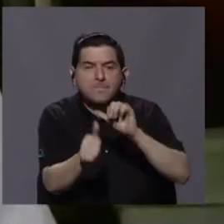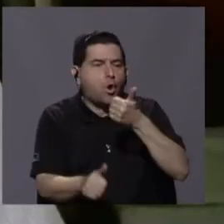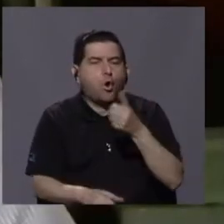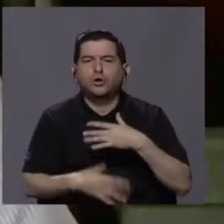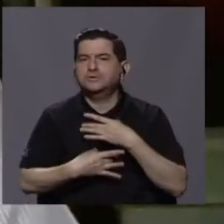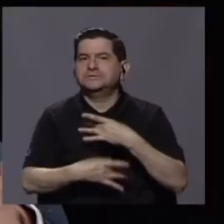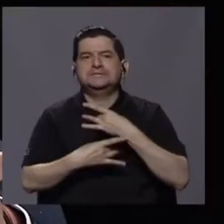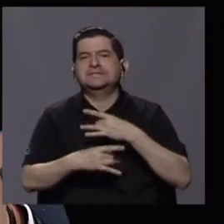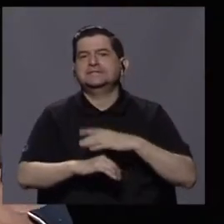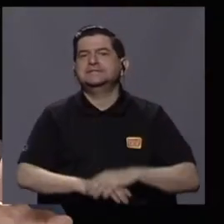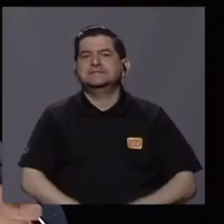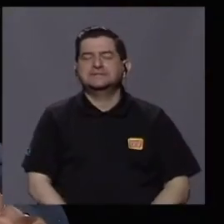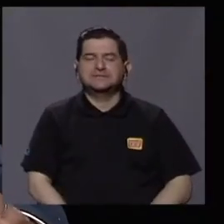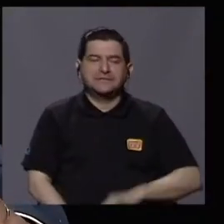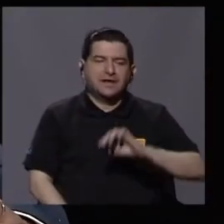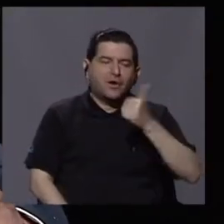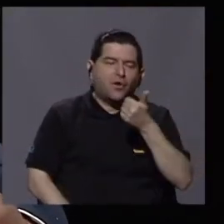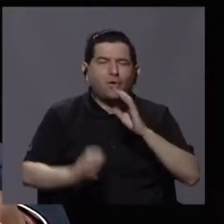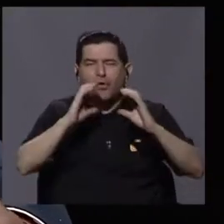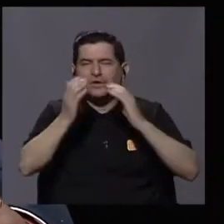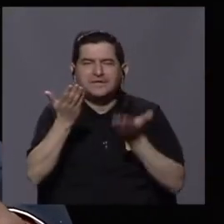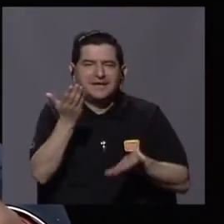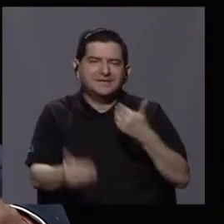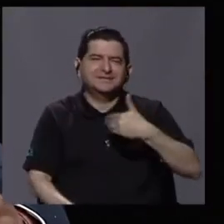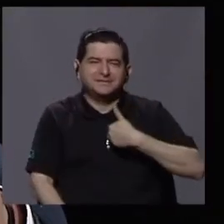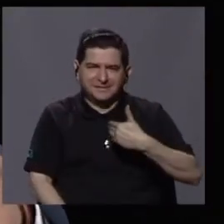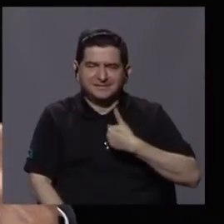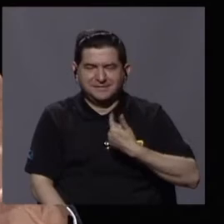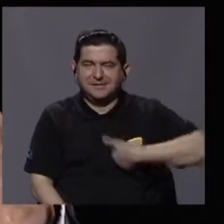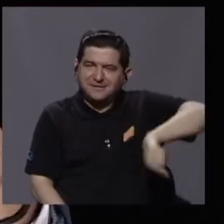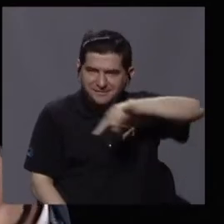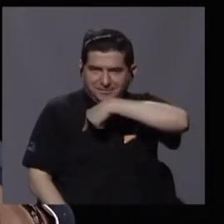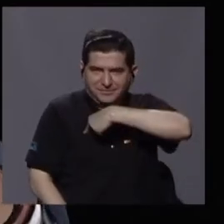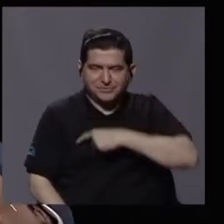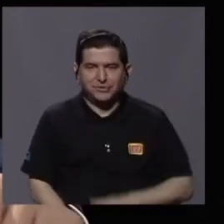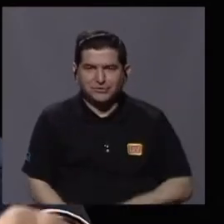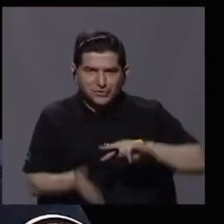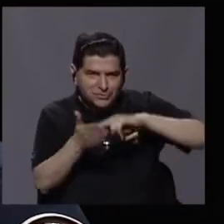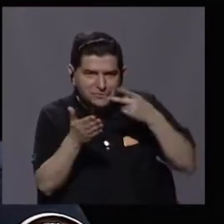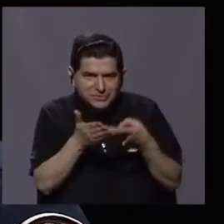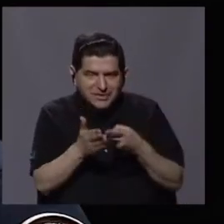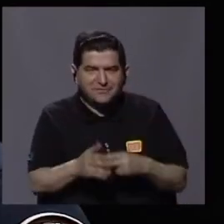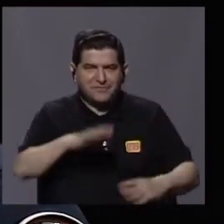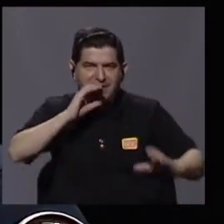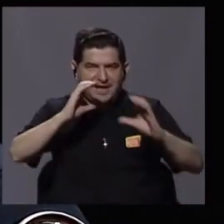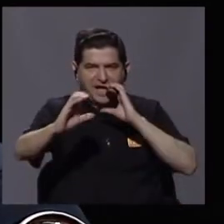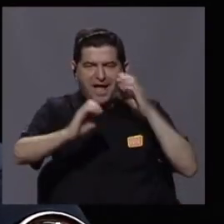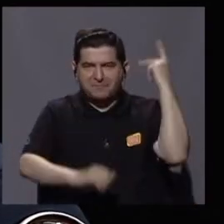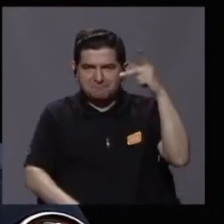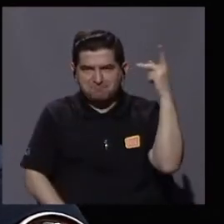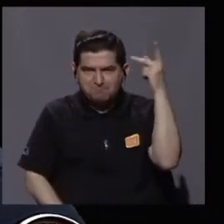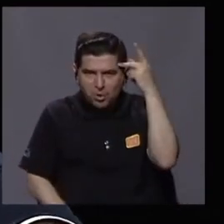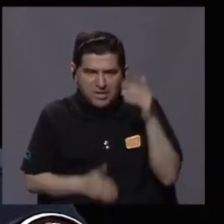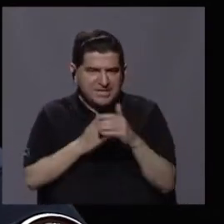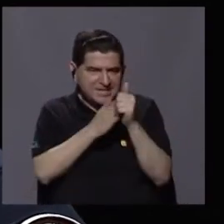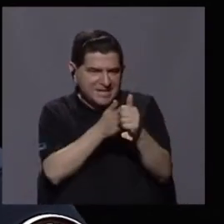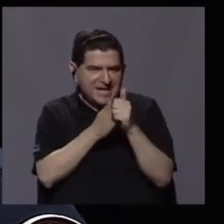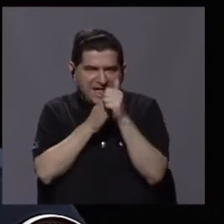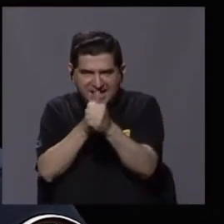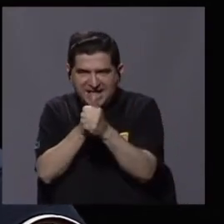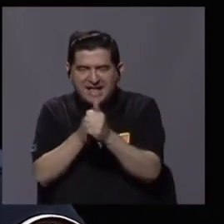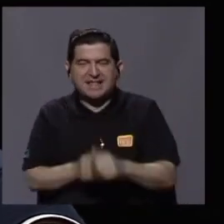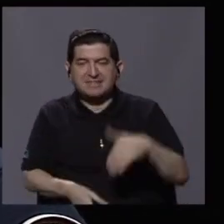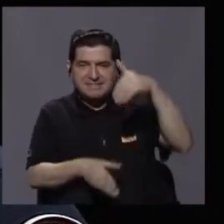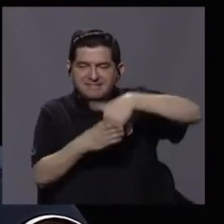intereses esto sería otra conversación que deberíamos de tener de un julio sobre lo que significa en la comunicación política los liderazgos en